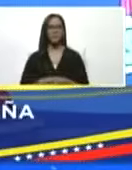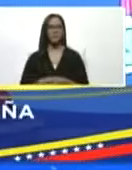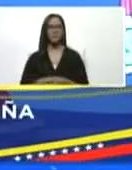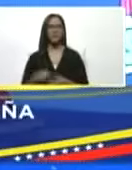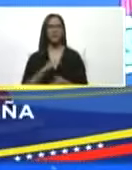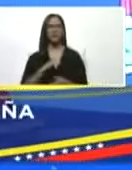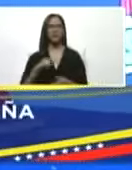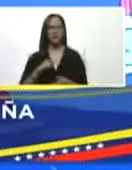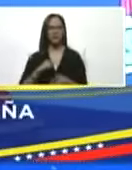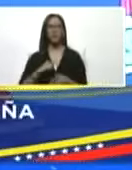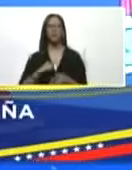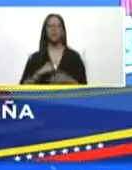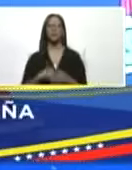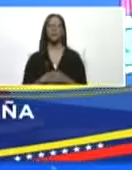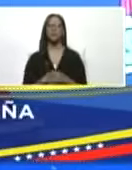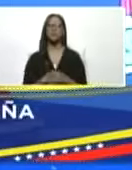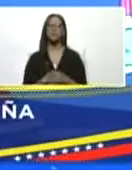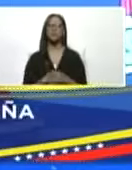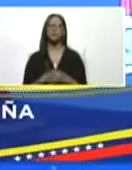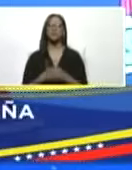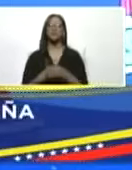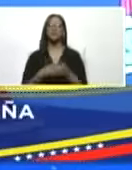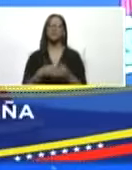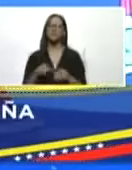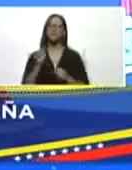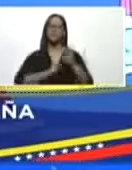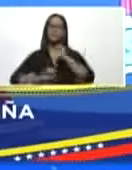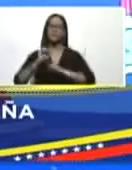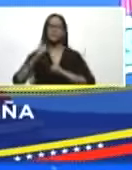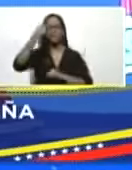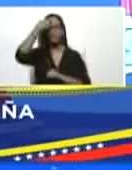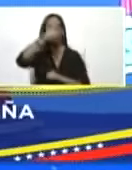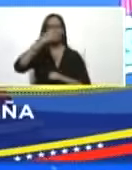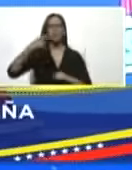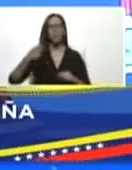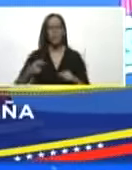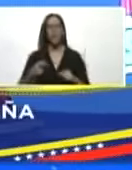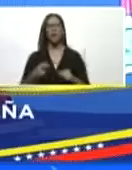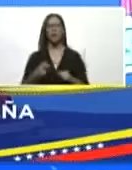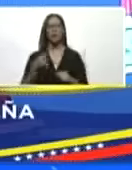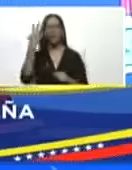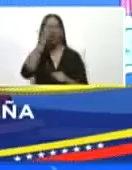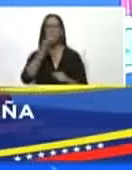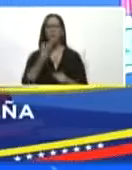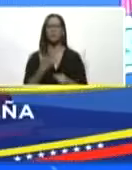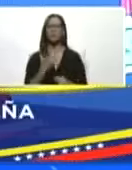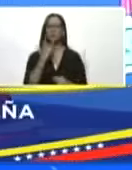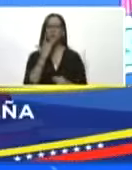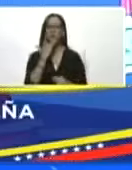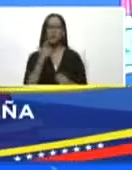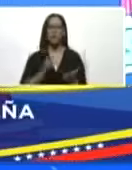Somos la vanguardia de un pueblo heroico, hermoso, verdaderamente hermoso,